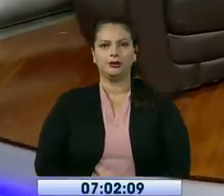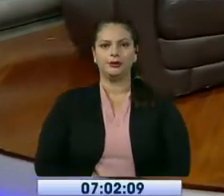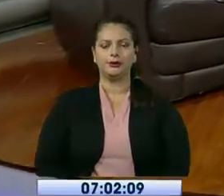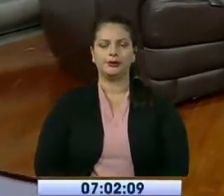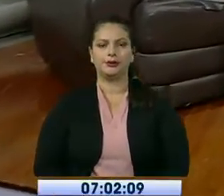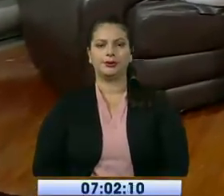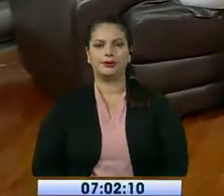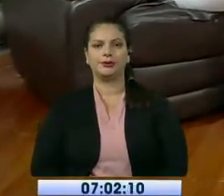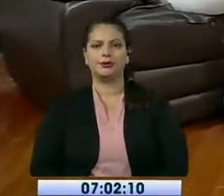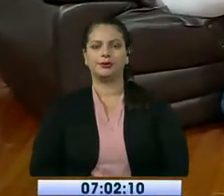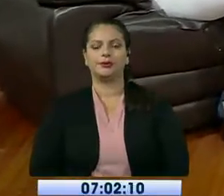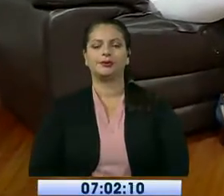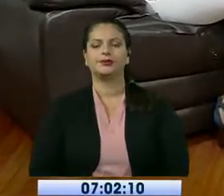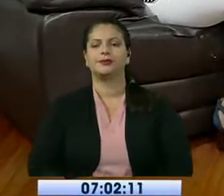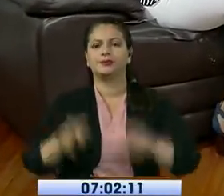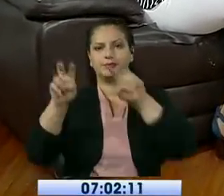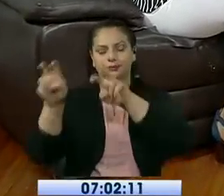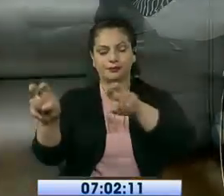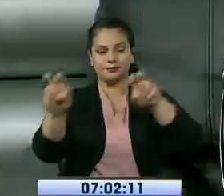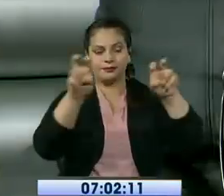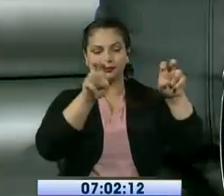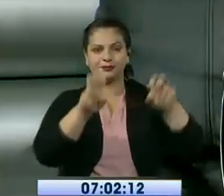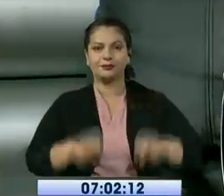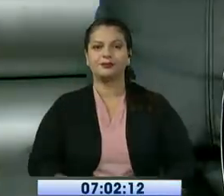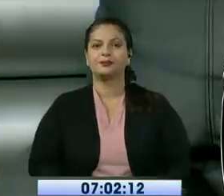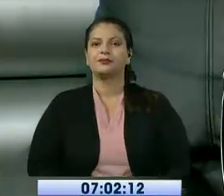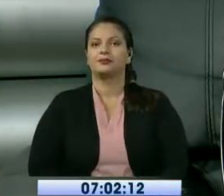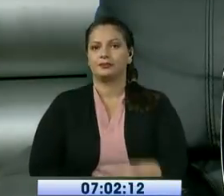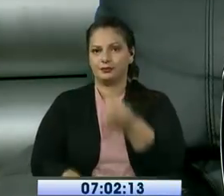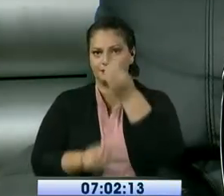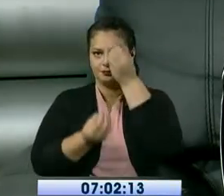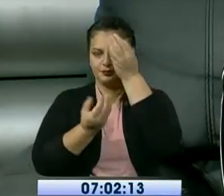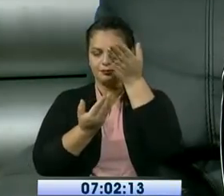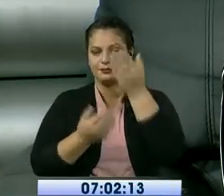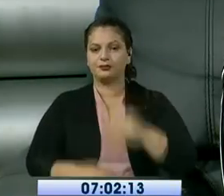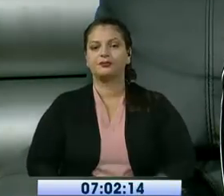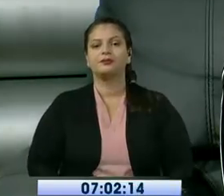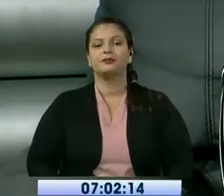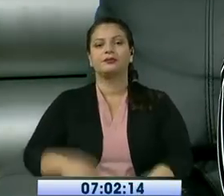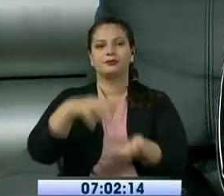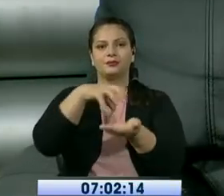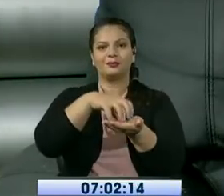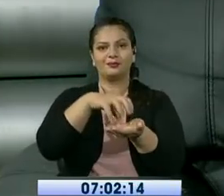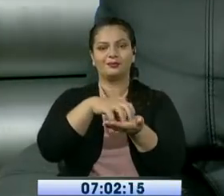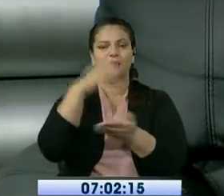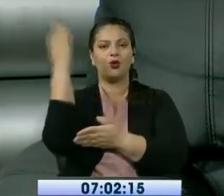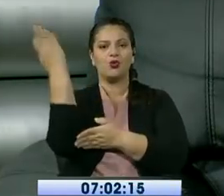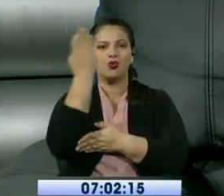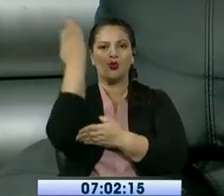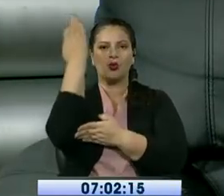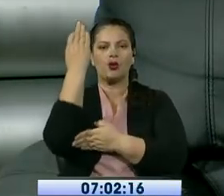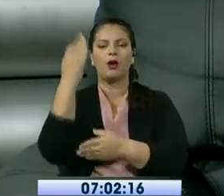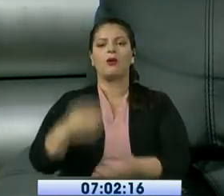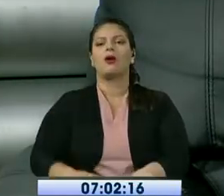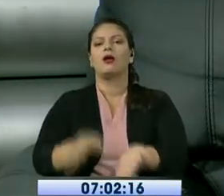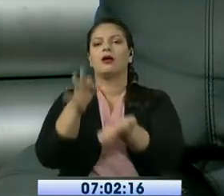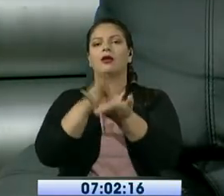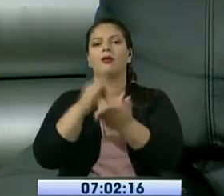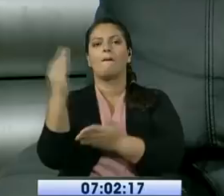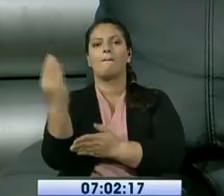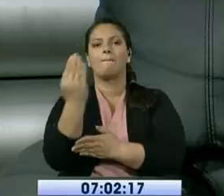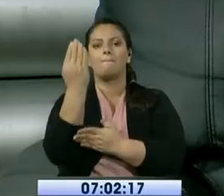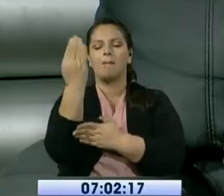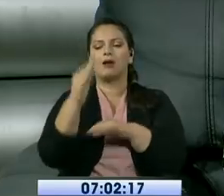Bueno, y cambiando de tema, les contamos que la parroquia Río Verde se encuentra ubicada en el cantón Baños de Agua Santa de la provincia de Tungurahua. El